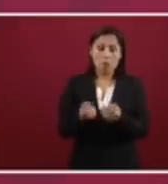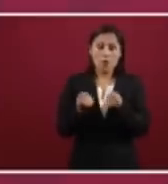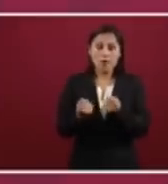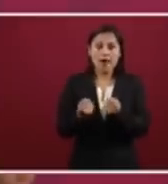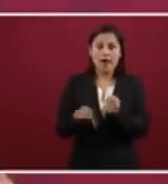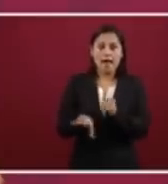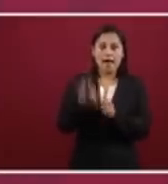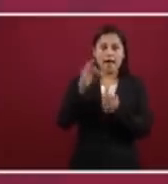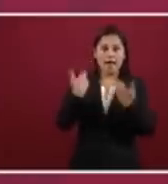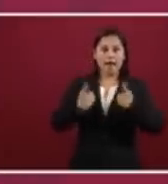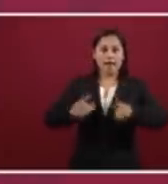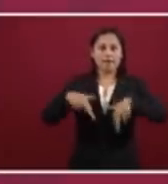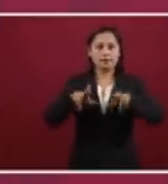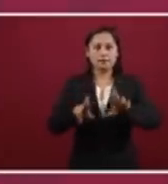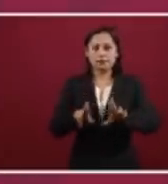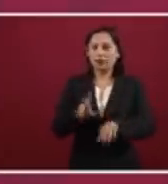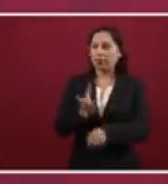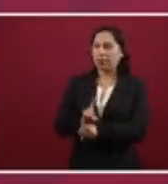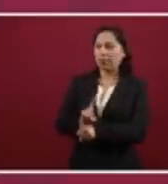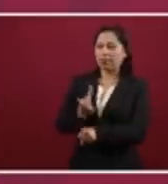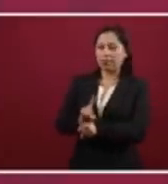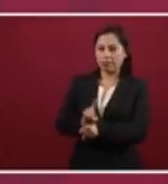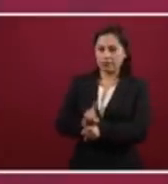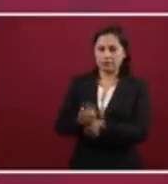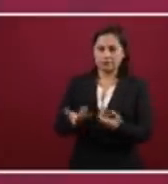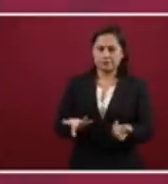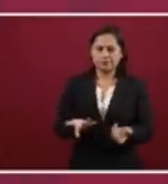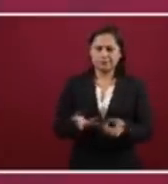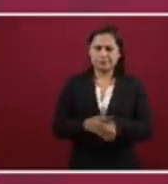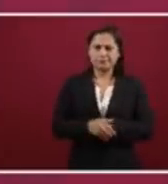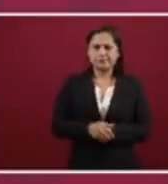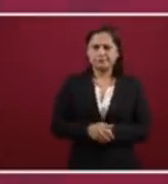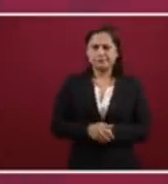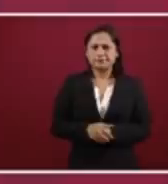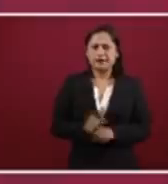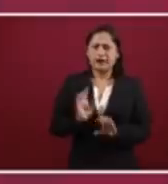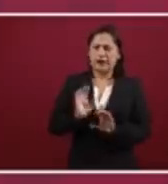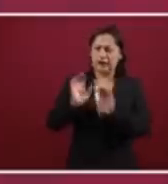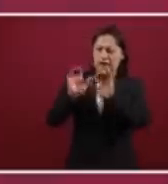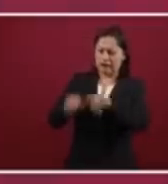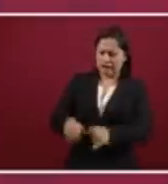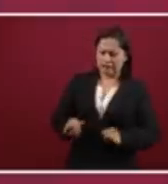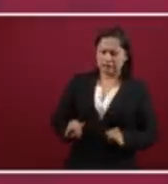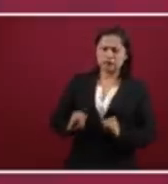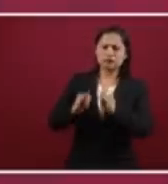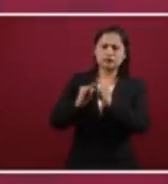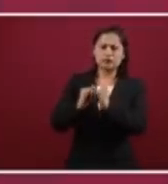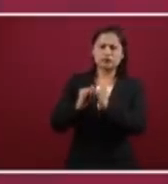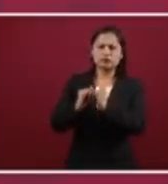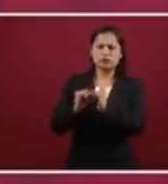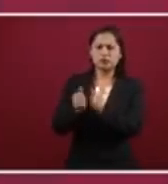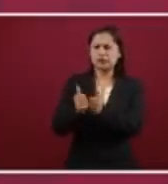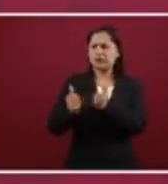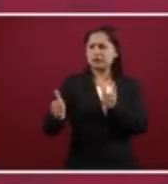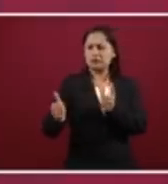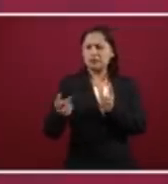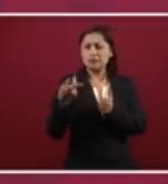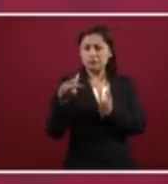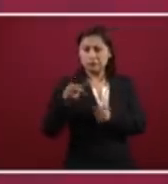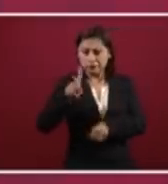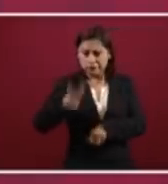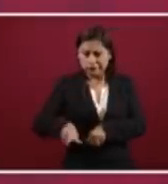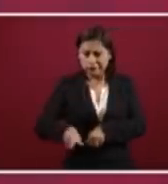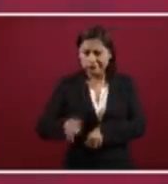y supuestamente estaban en instituciones autónomas